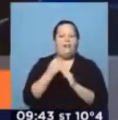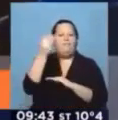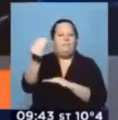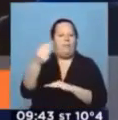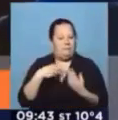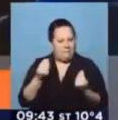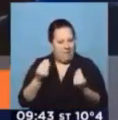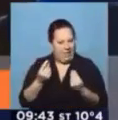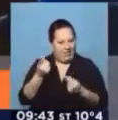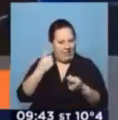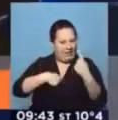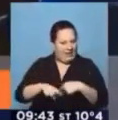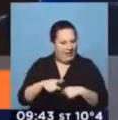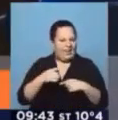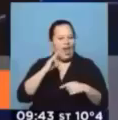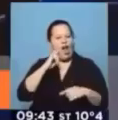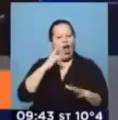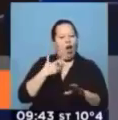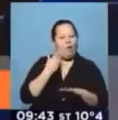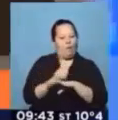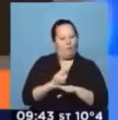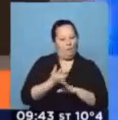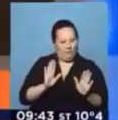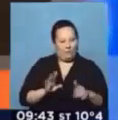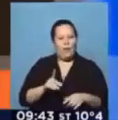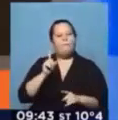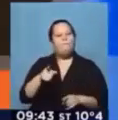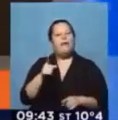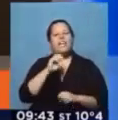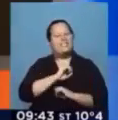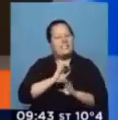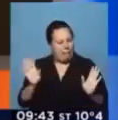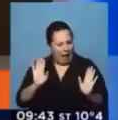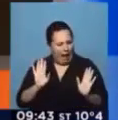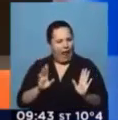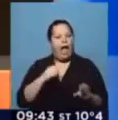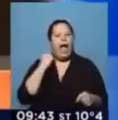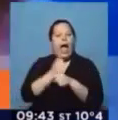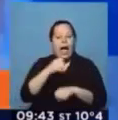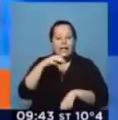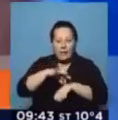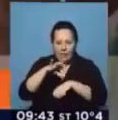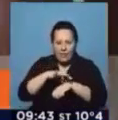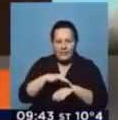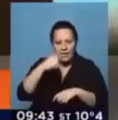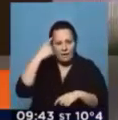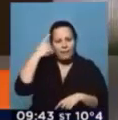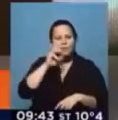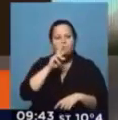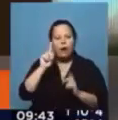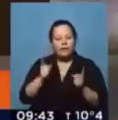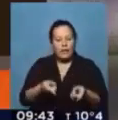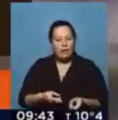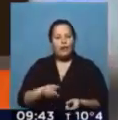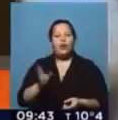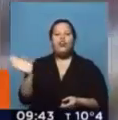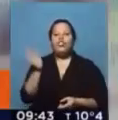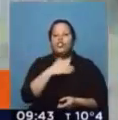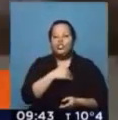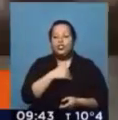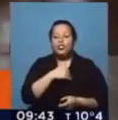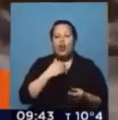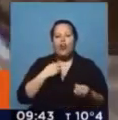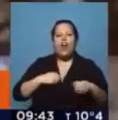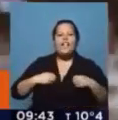ascenso que la comodidad del statu quo, aunque eso no esté bien. Hasta en la medicina hay perspectiva de género, porque toda